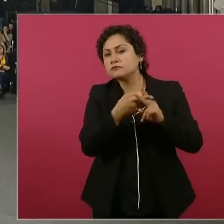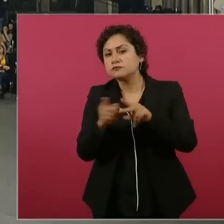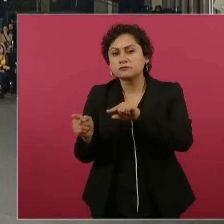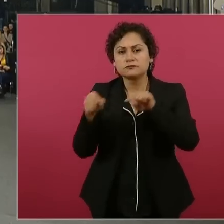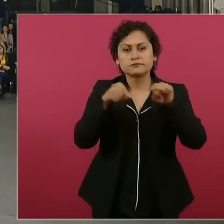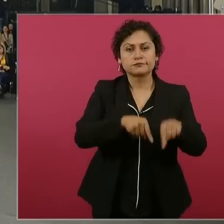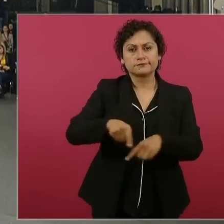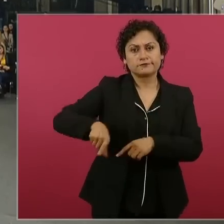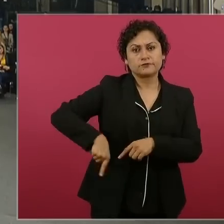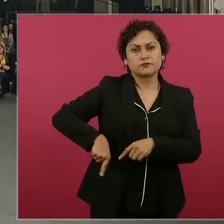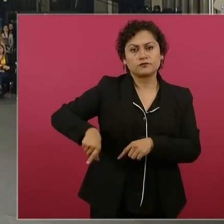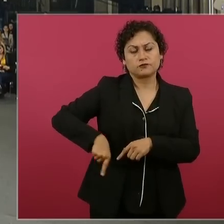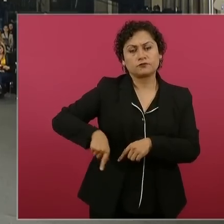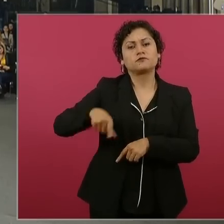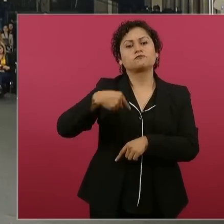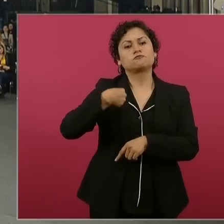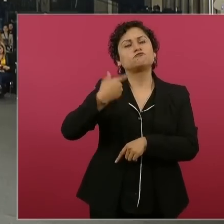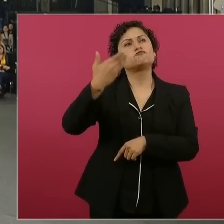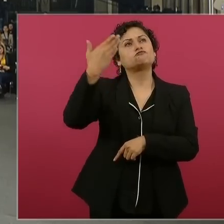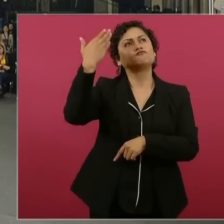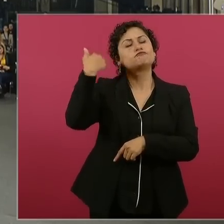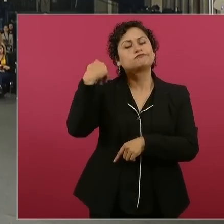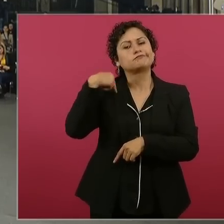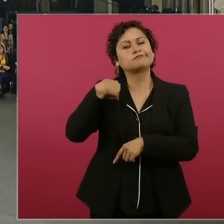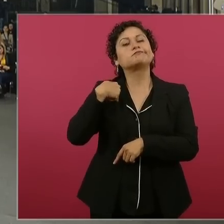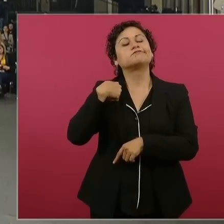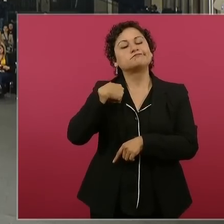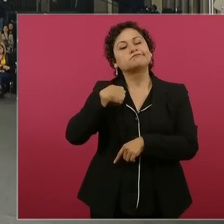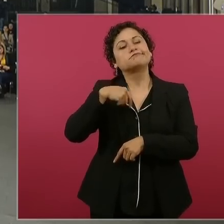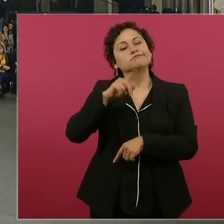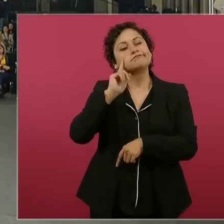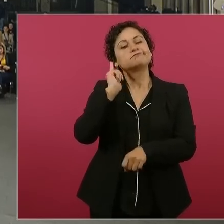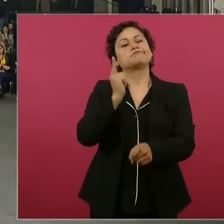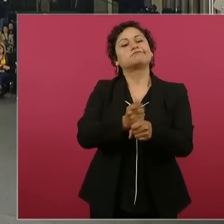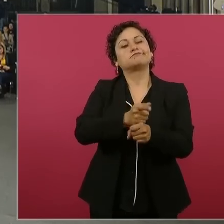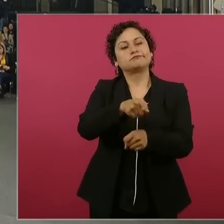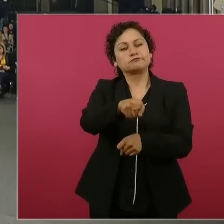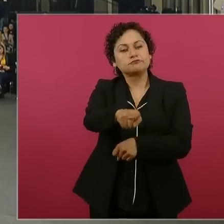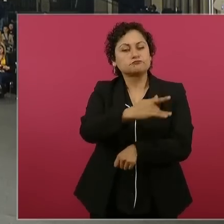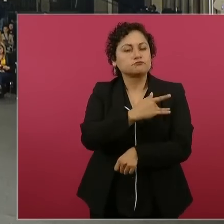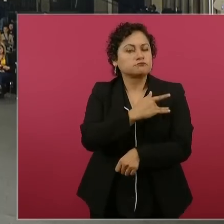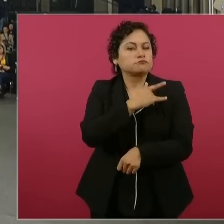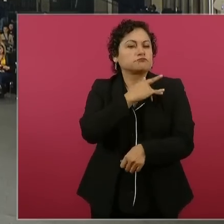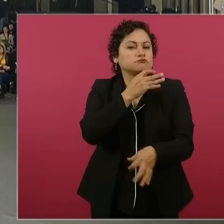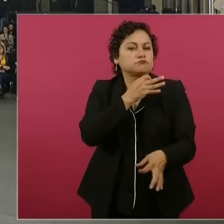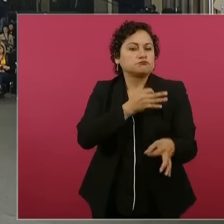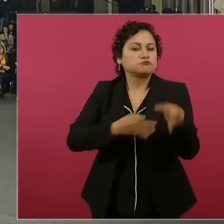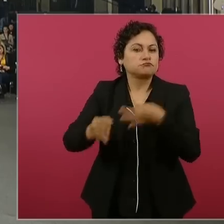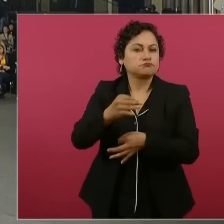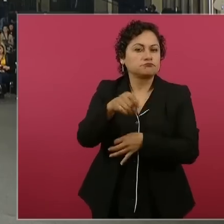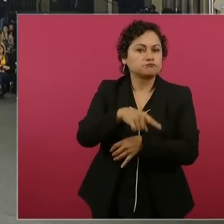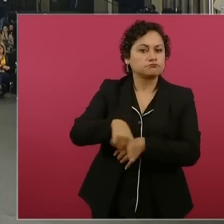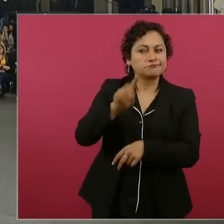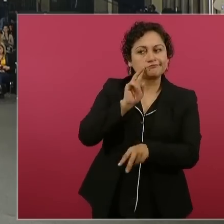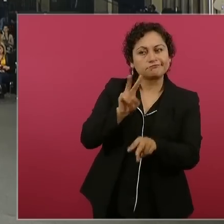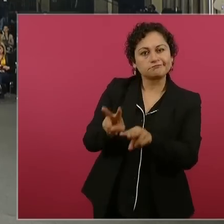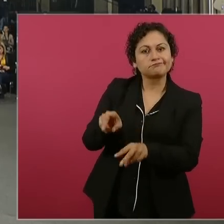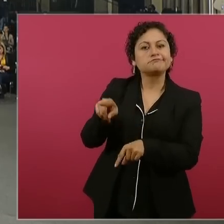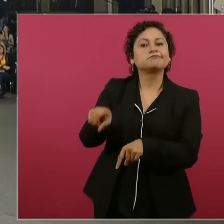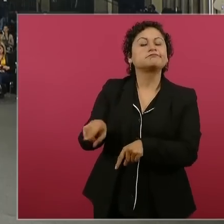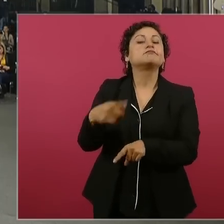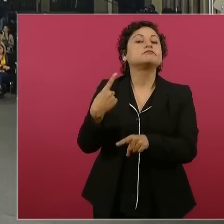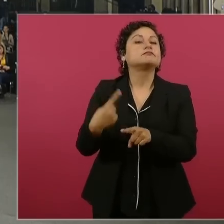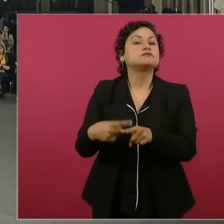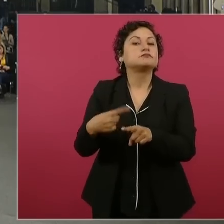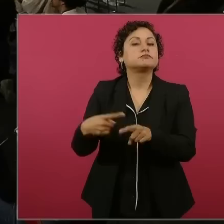aquí en este espacio, he reconocido la sensibilidad que usted tiene, esa empatía e interés por la hermosa labor que realizan